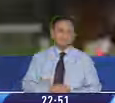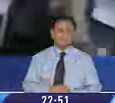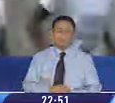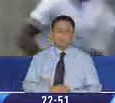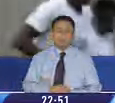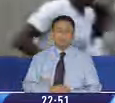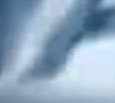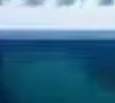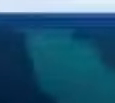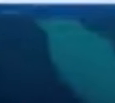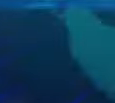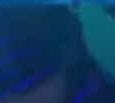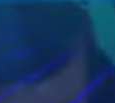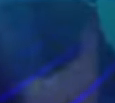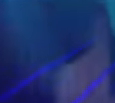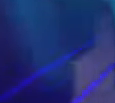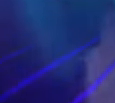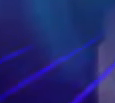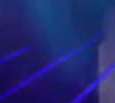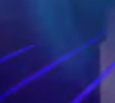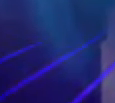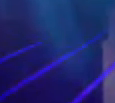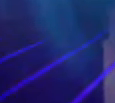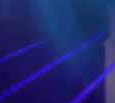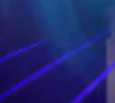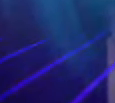convocados, informó.